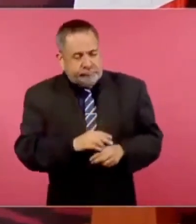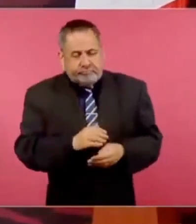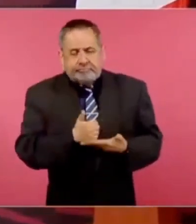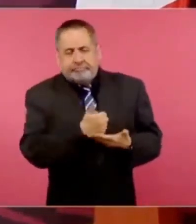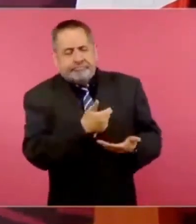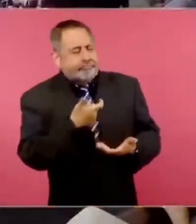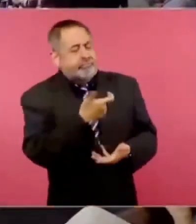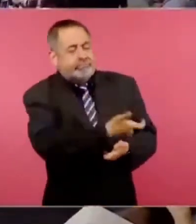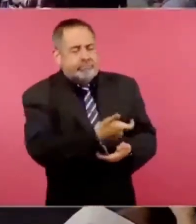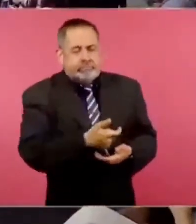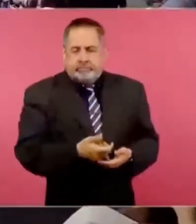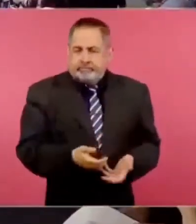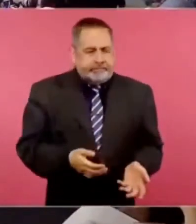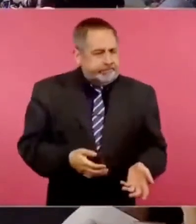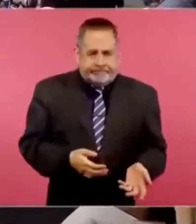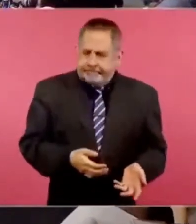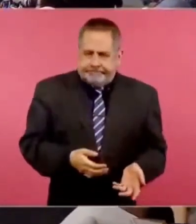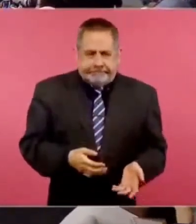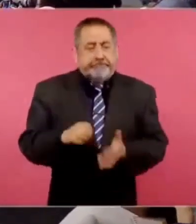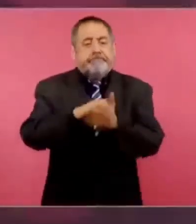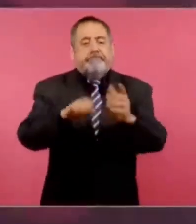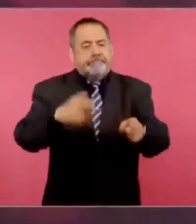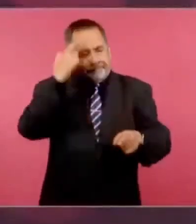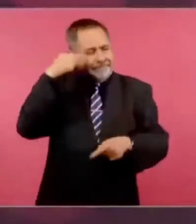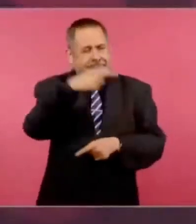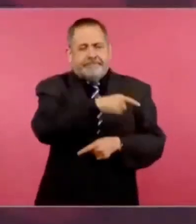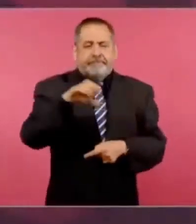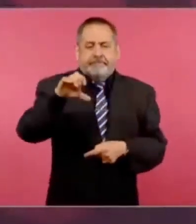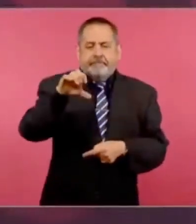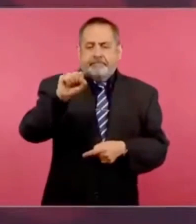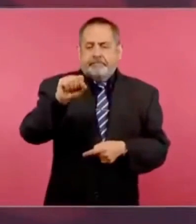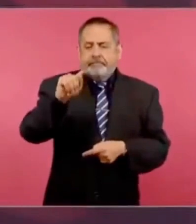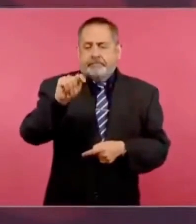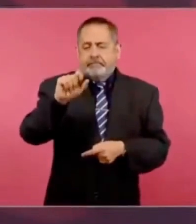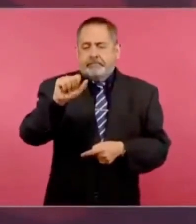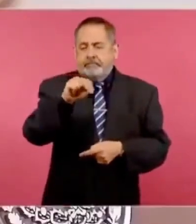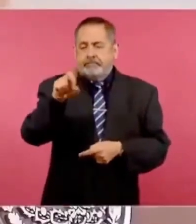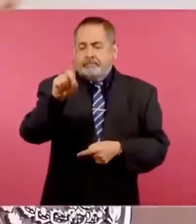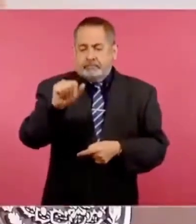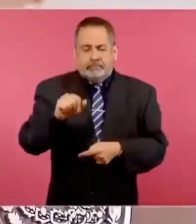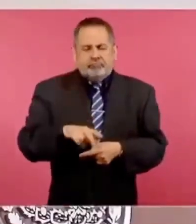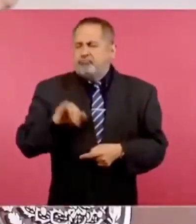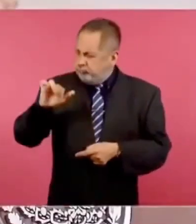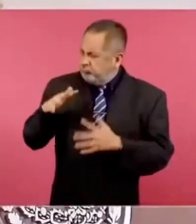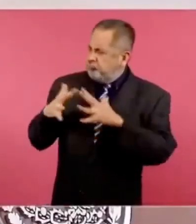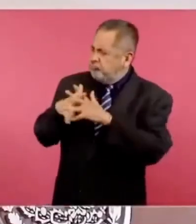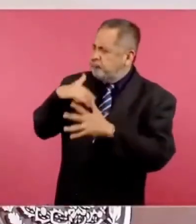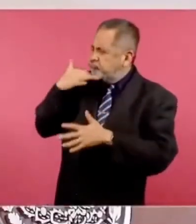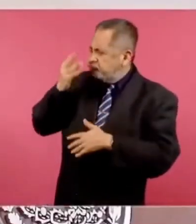O ve uno a Castañeda, ¿no?, diciendo guerra sucia, pero guerra sucia.